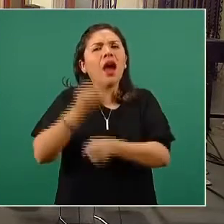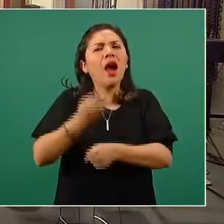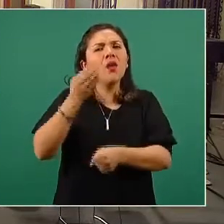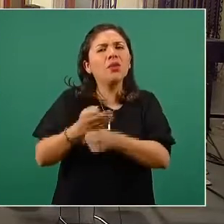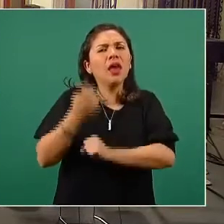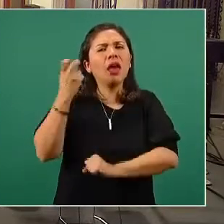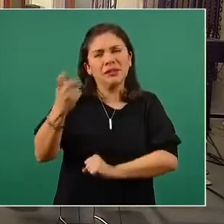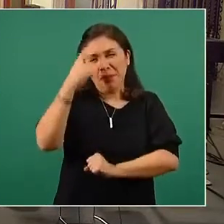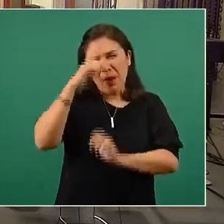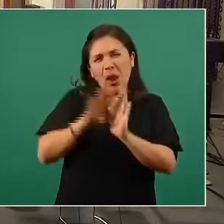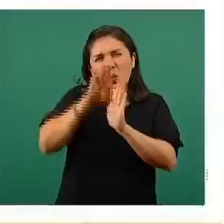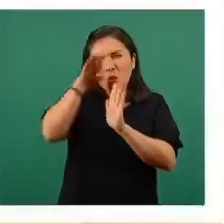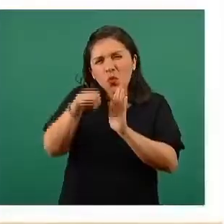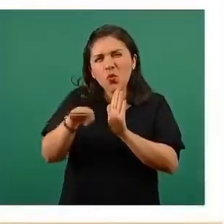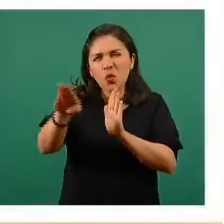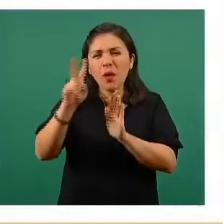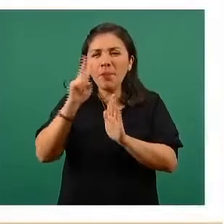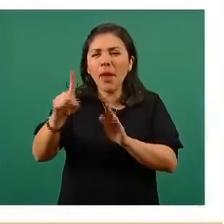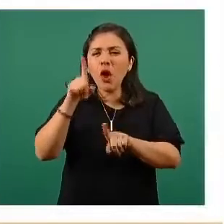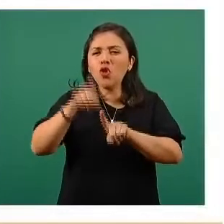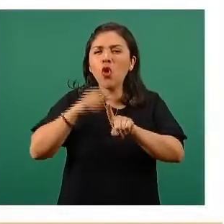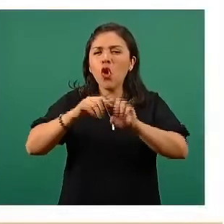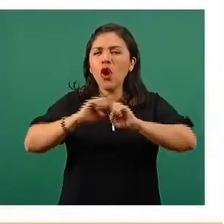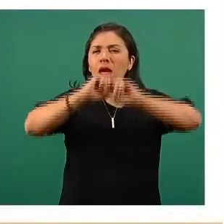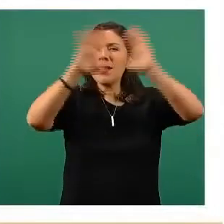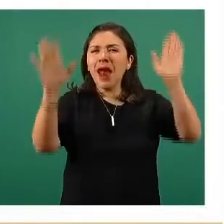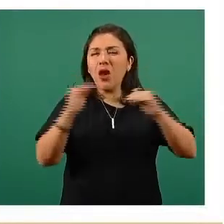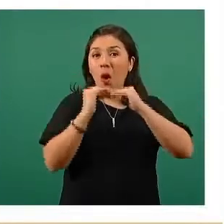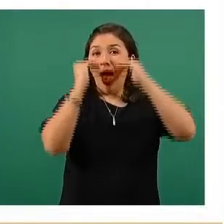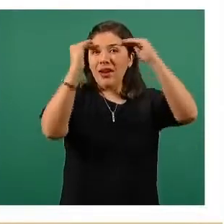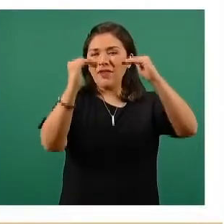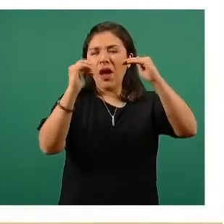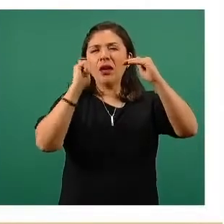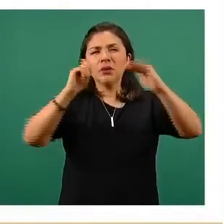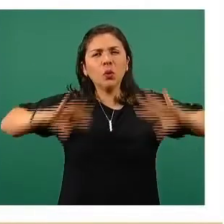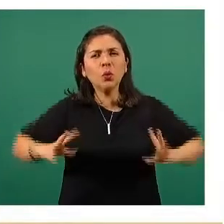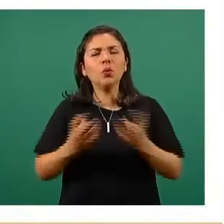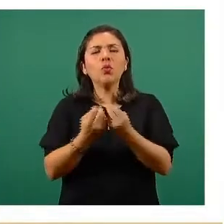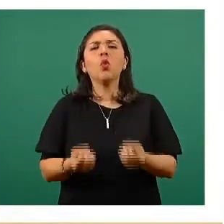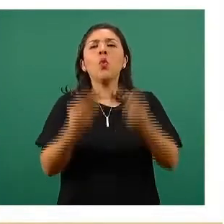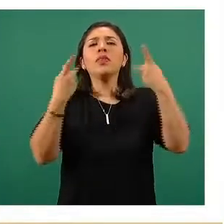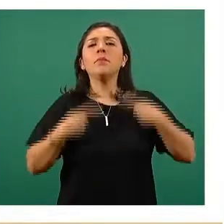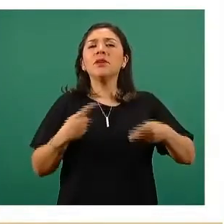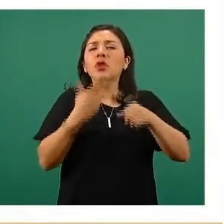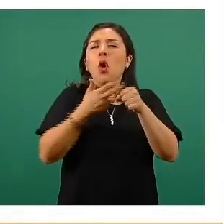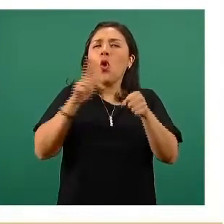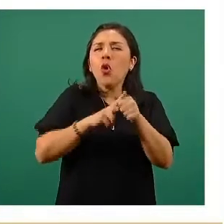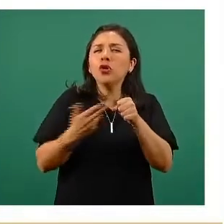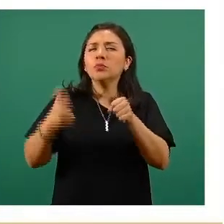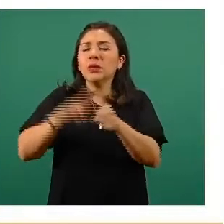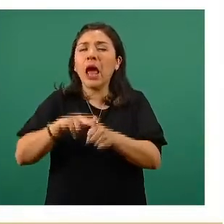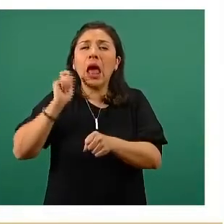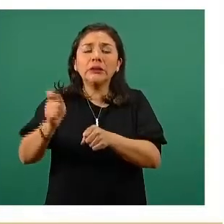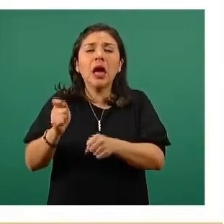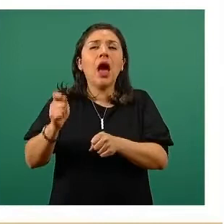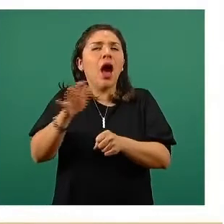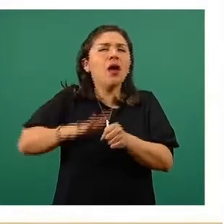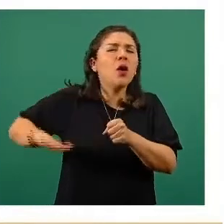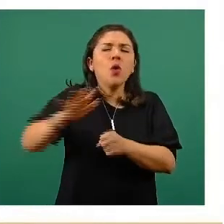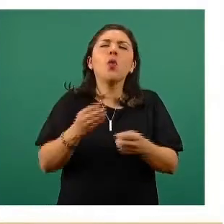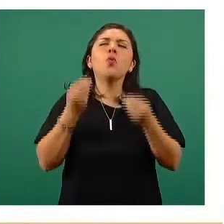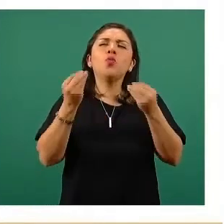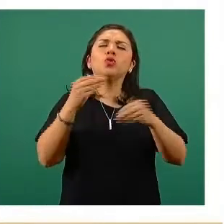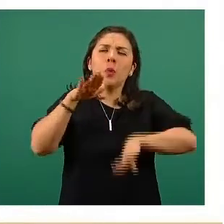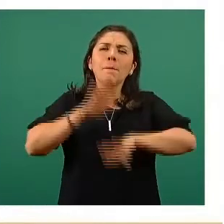actualmente en la curva clara, que es la que está en la parte superior, el total de personas hospitalizadas. Este es el grueso de las personas